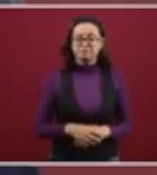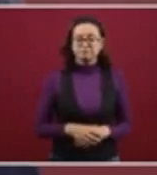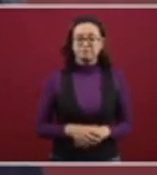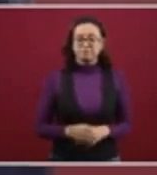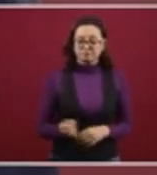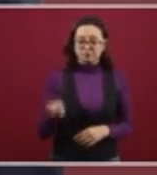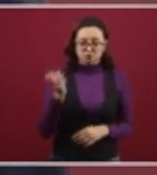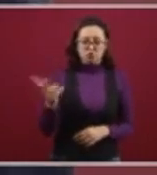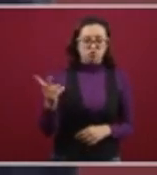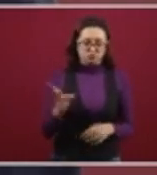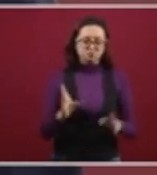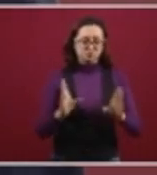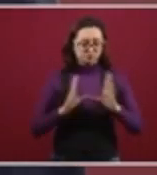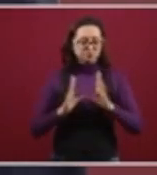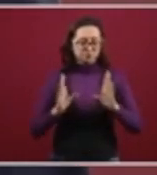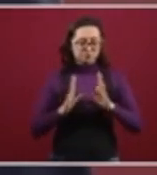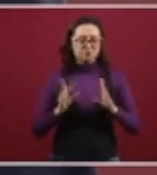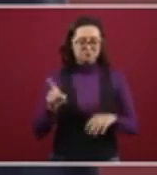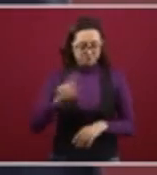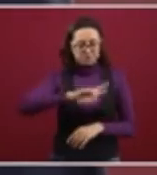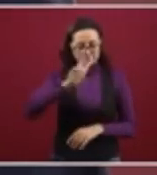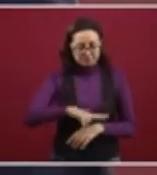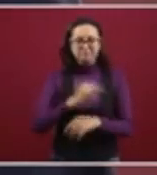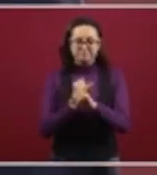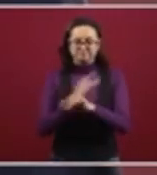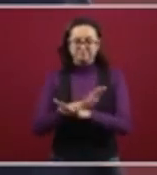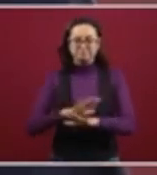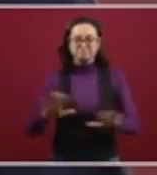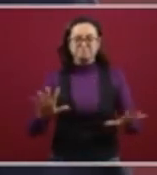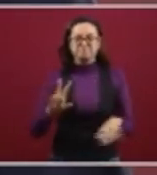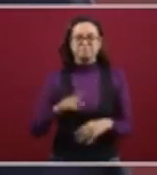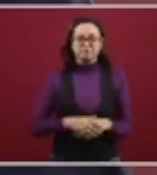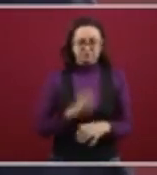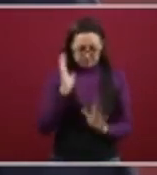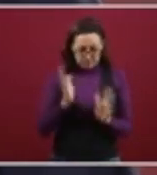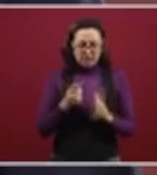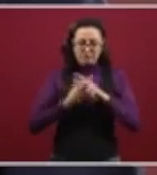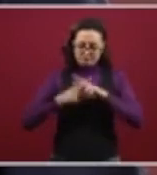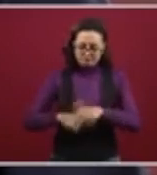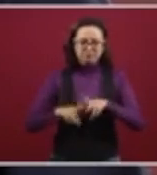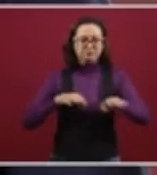tenemos la información y se está actuando.